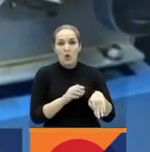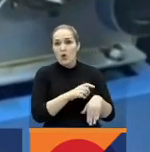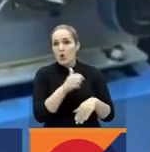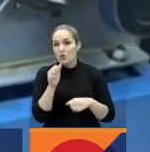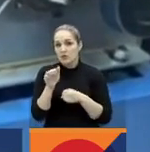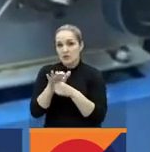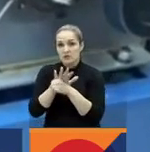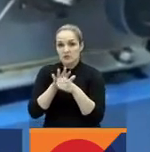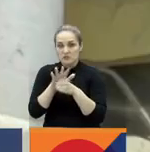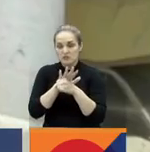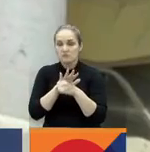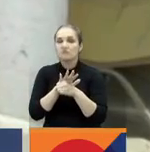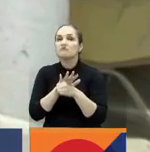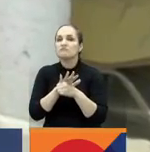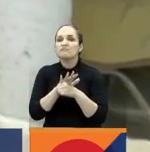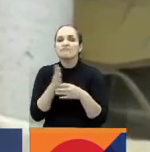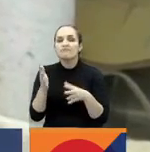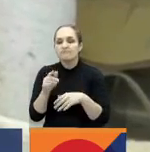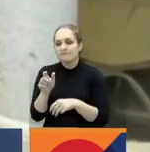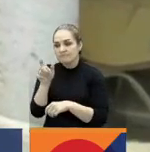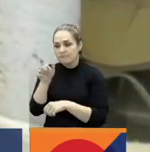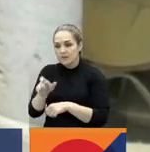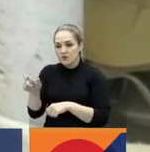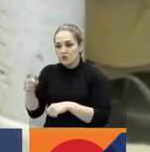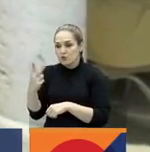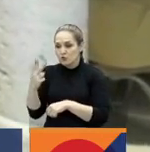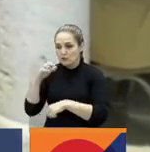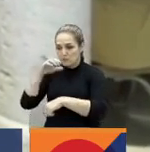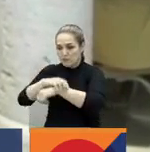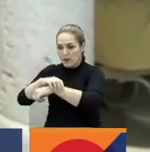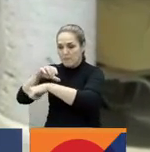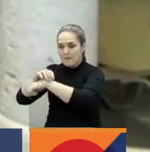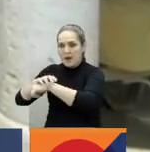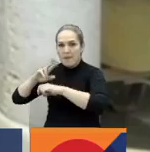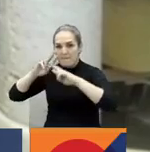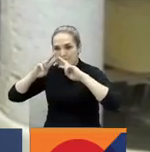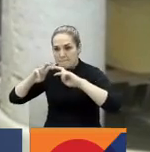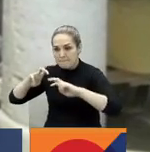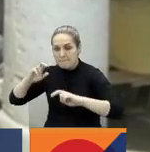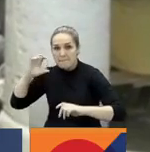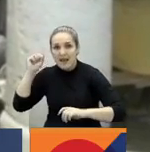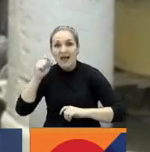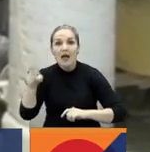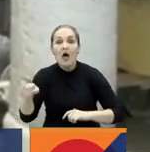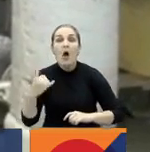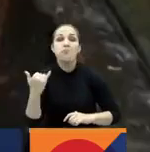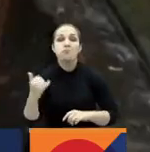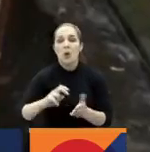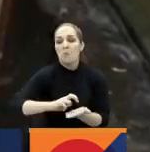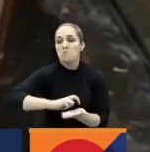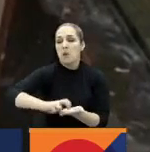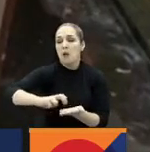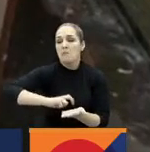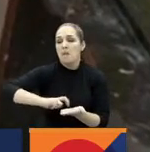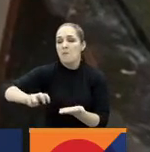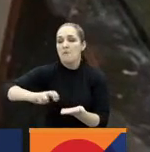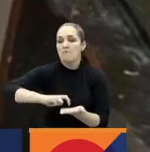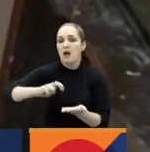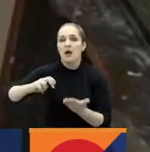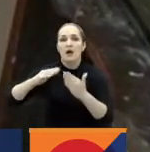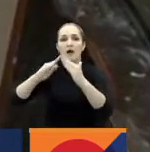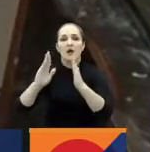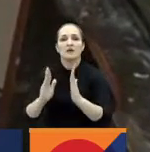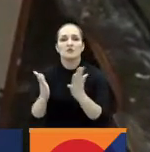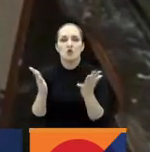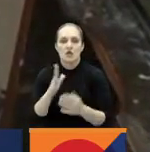investigador judicializó a dos personas capturadas en flagrancia mientras imprimían moneda extranjera falsa en un inmueble de